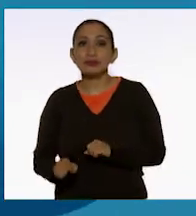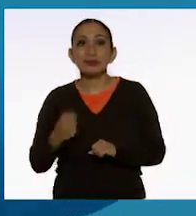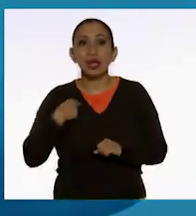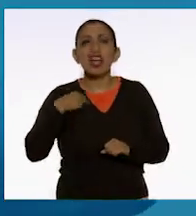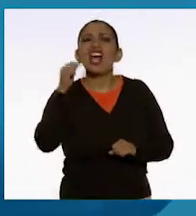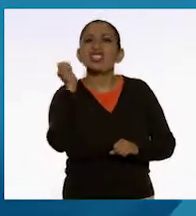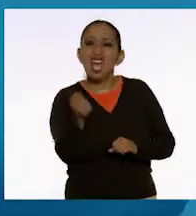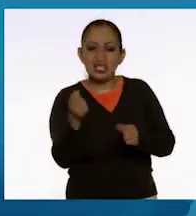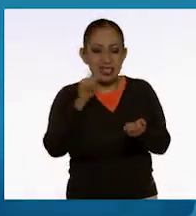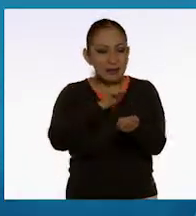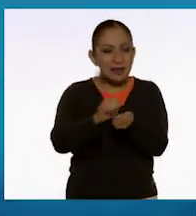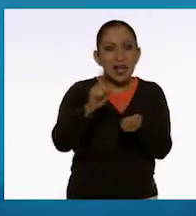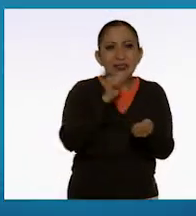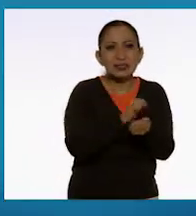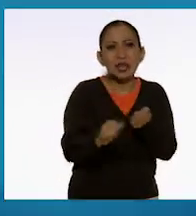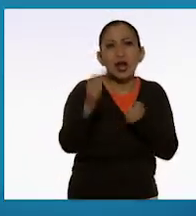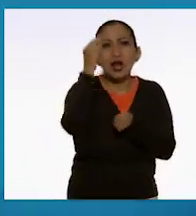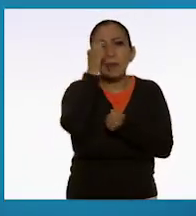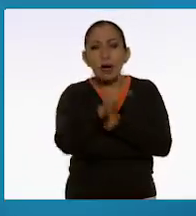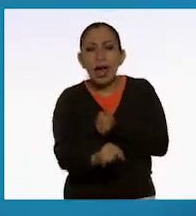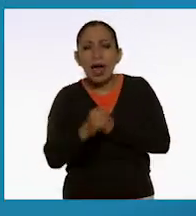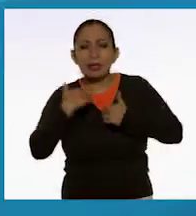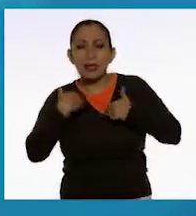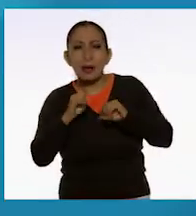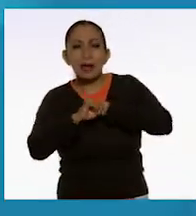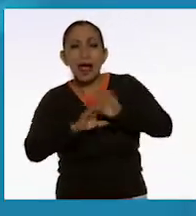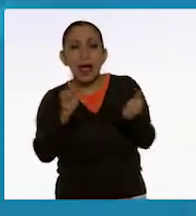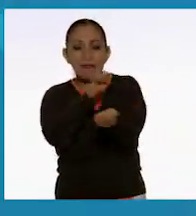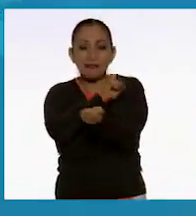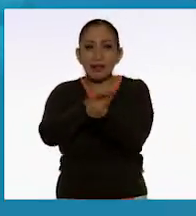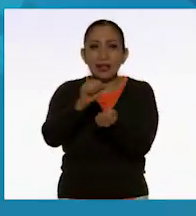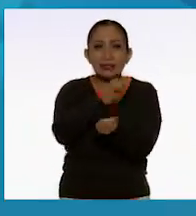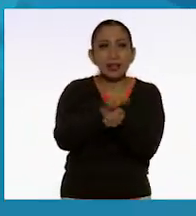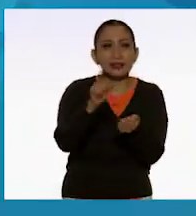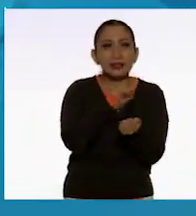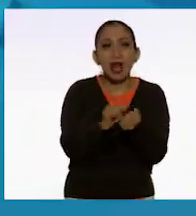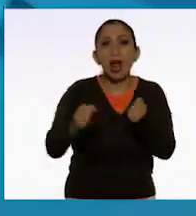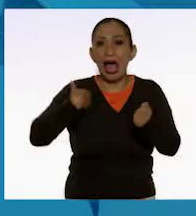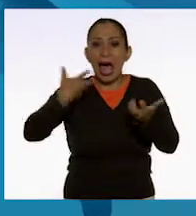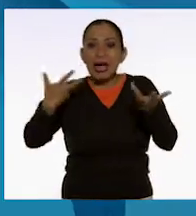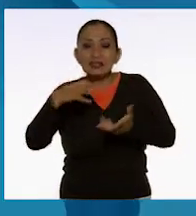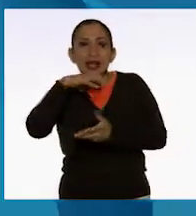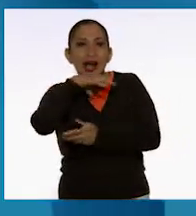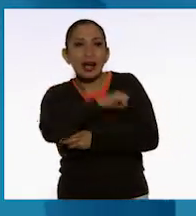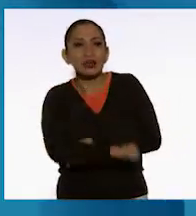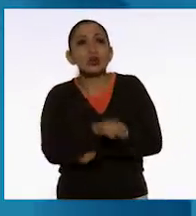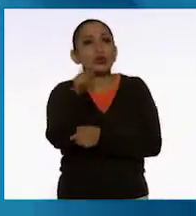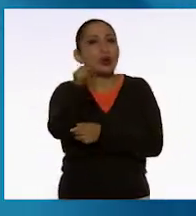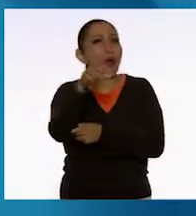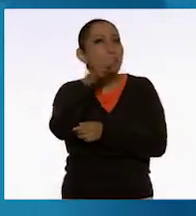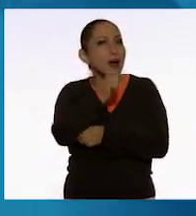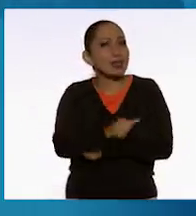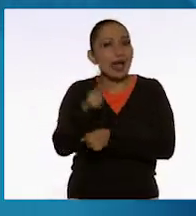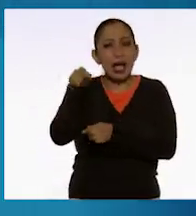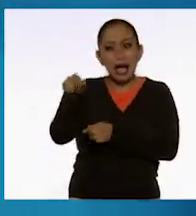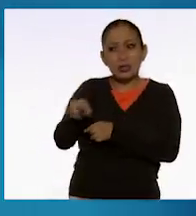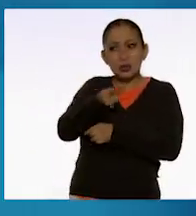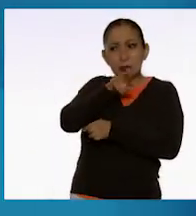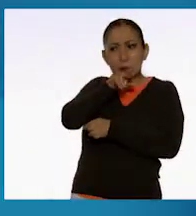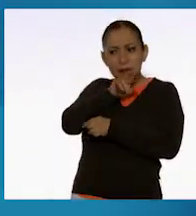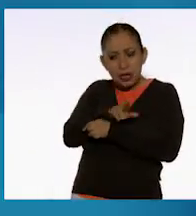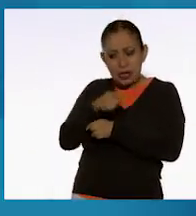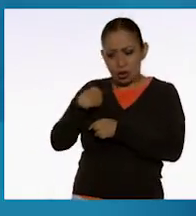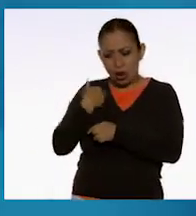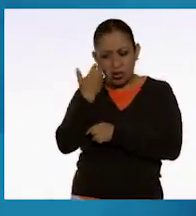¿Qué es la fricción para entender mejor? Fricción va generando calor. ¡Oh, esto no puede ser! ¡Ay, qué gran preocupación!